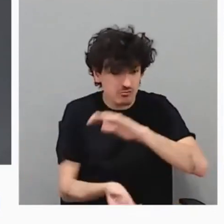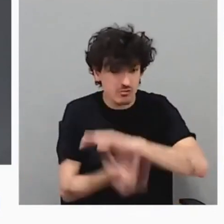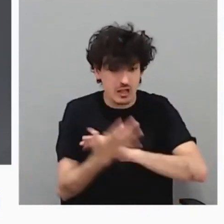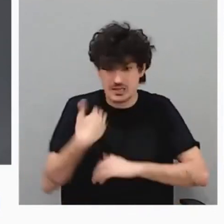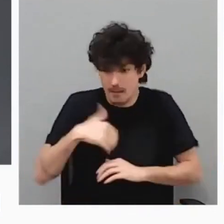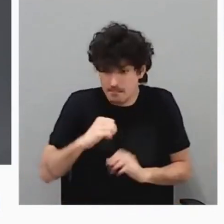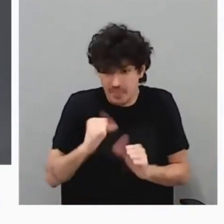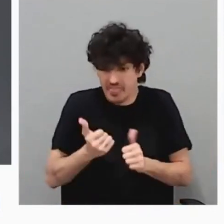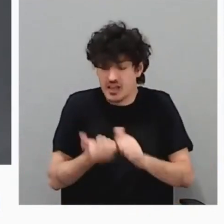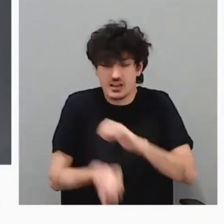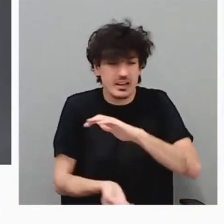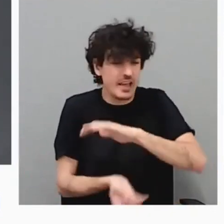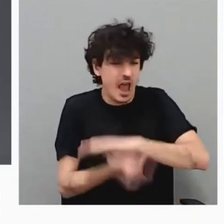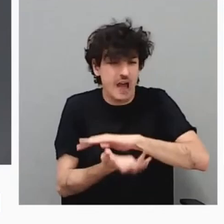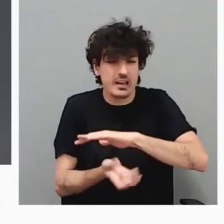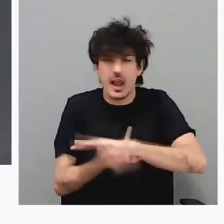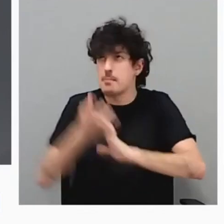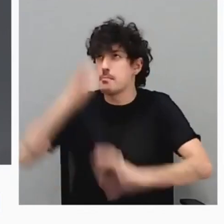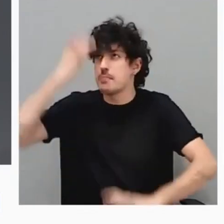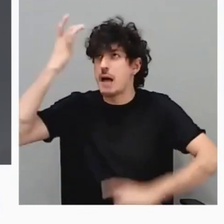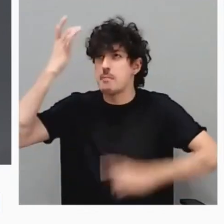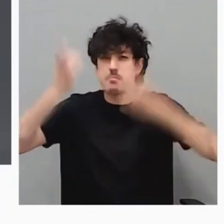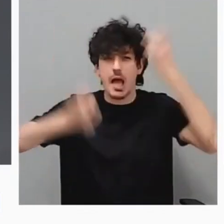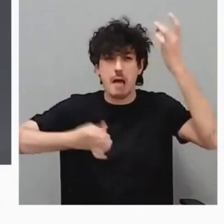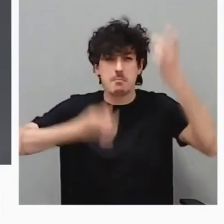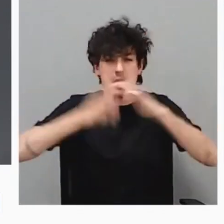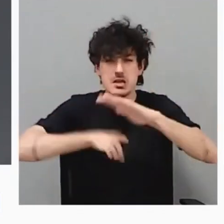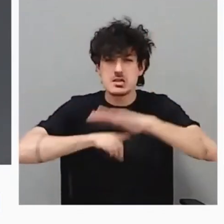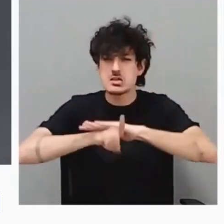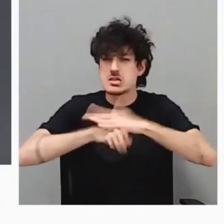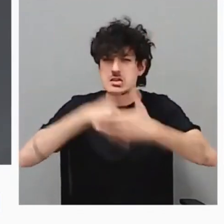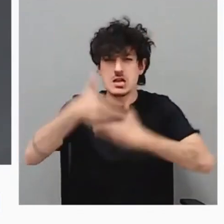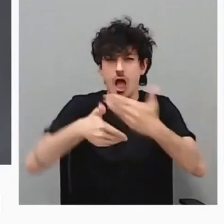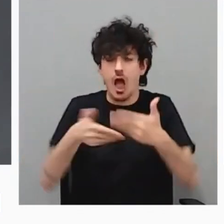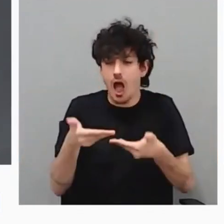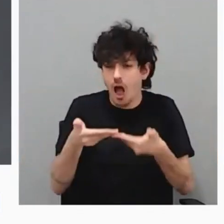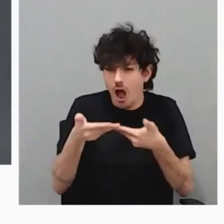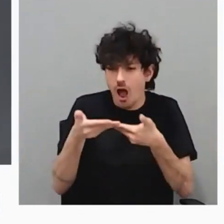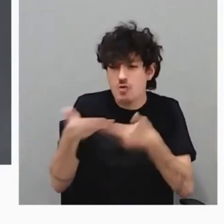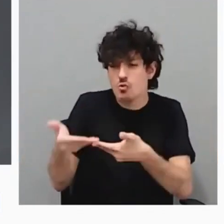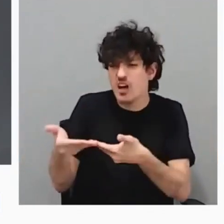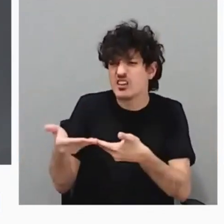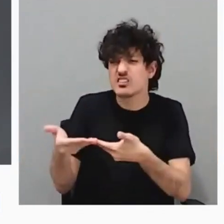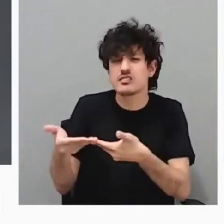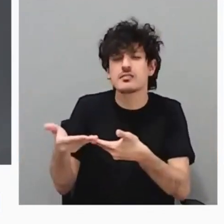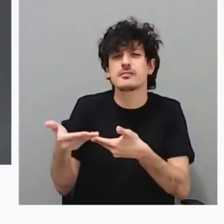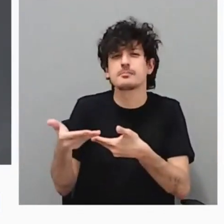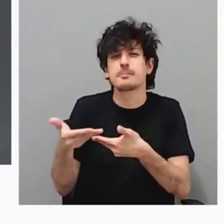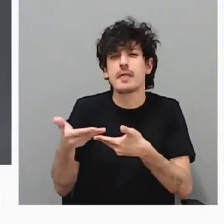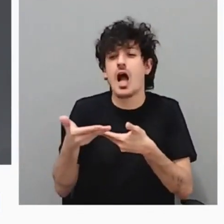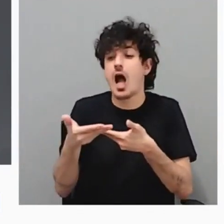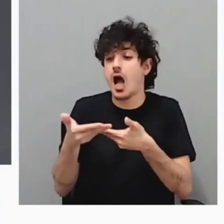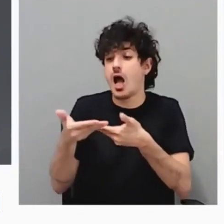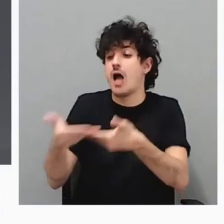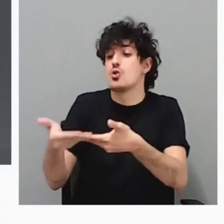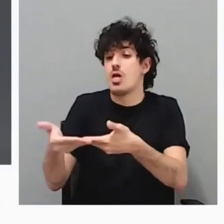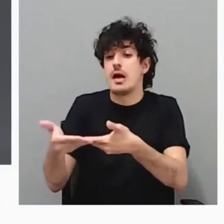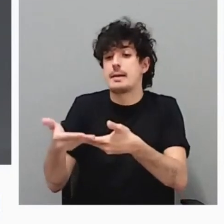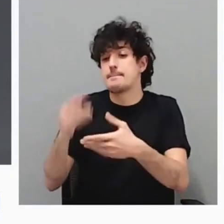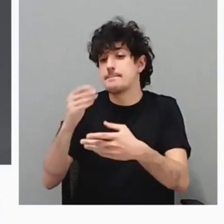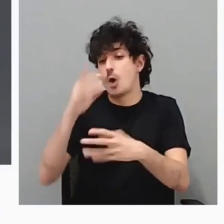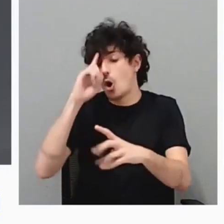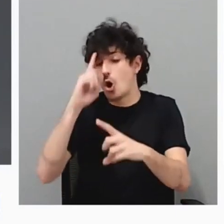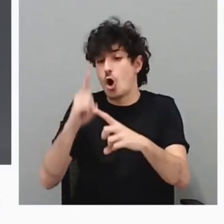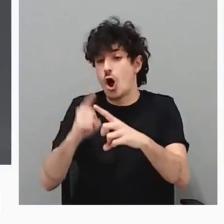Potenciarlos, ¿no?, evolucionarlos también, ayudarlos a a esa transformación, a